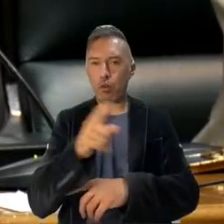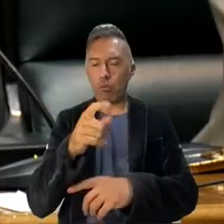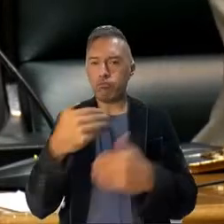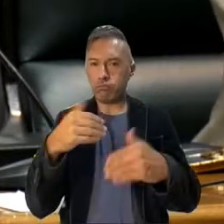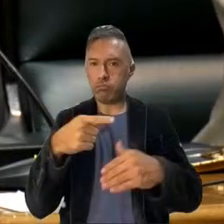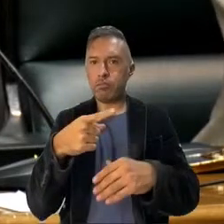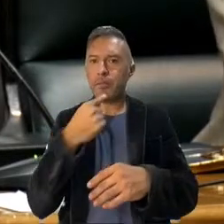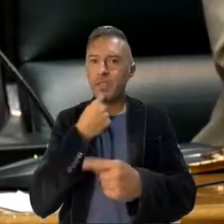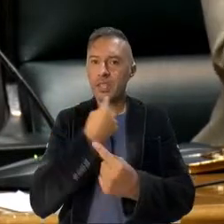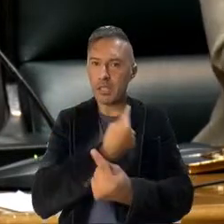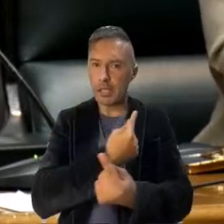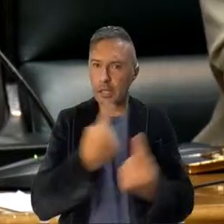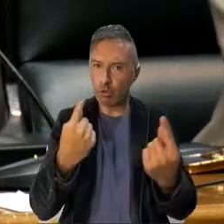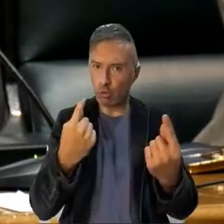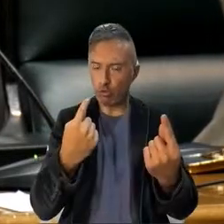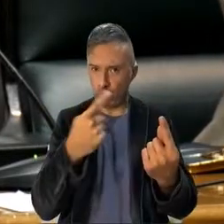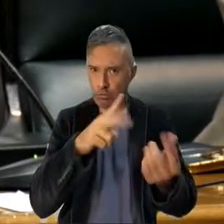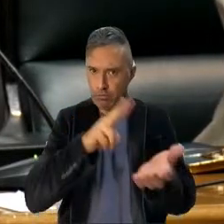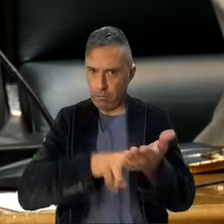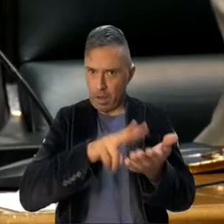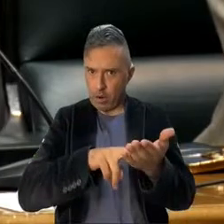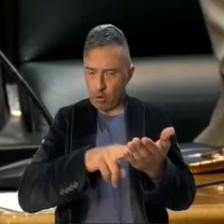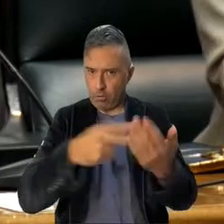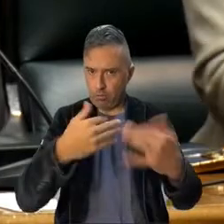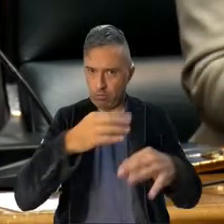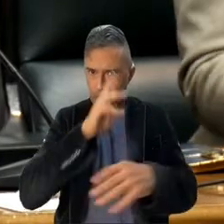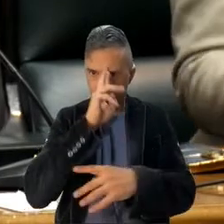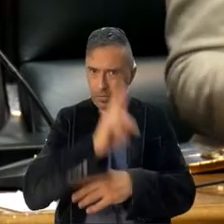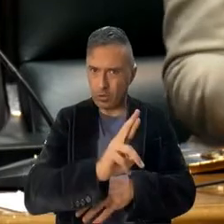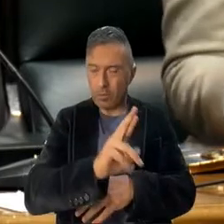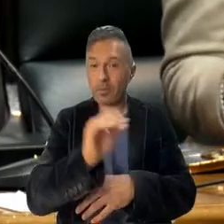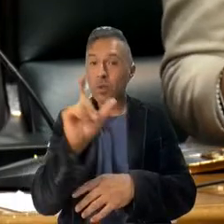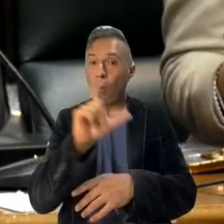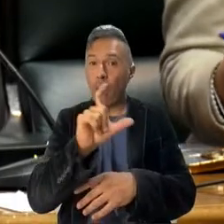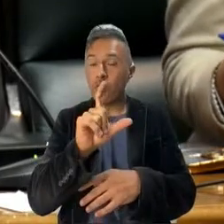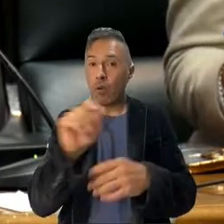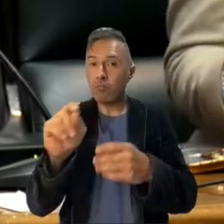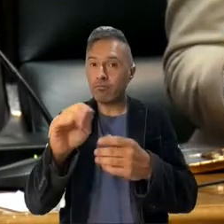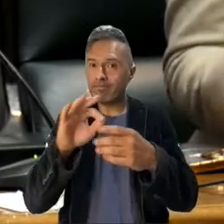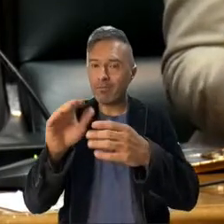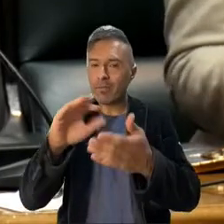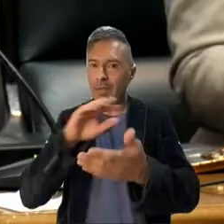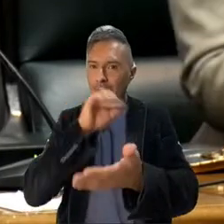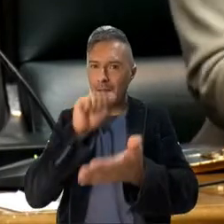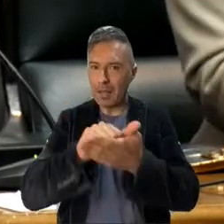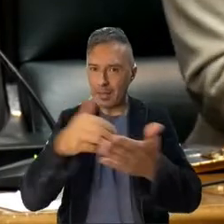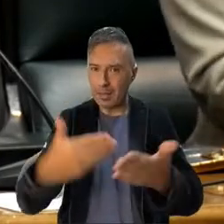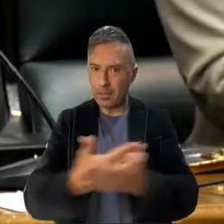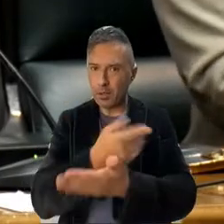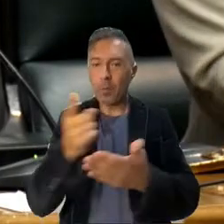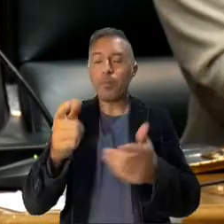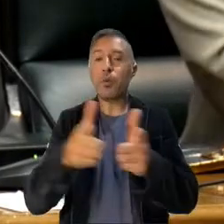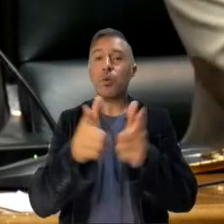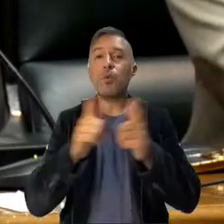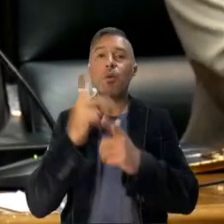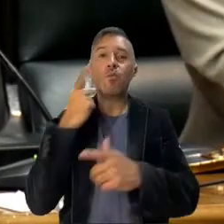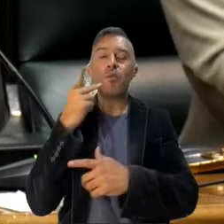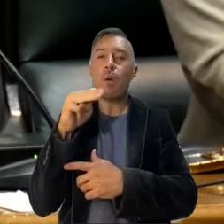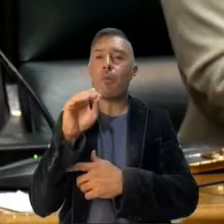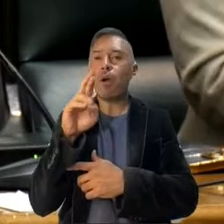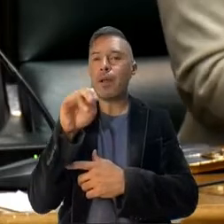niños presentados al momento de registrar actas de nacimiento. Grupo Parlamentario Morena, turno